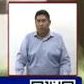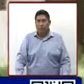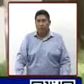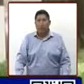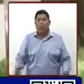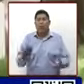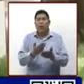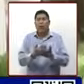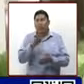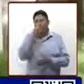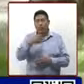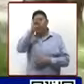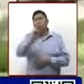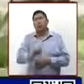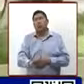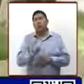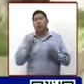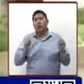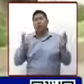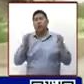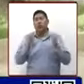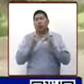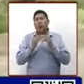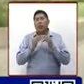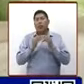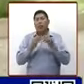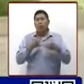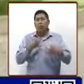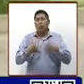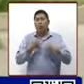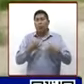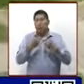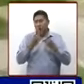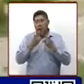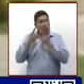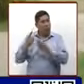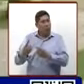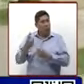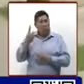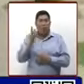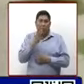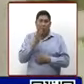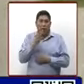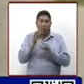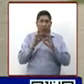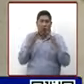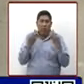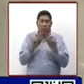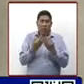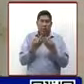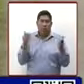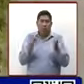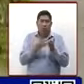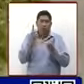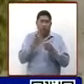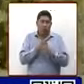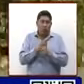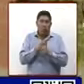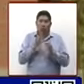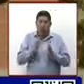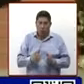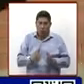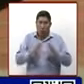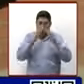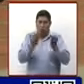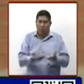Hemos llegado hasta la zona sur de la ciudad de La Paz para comenzar la investigación sobre la denuncia que hace una madre de familia en contra de un portero de